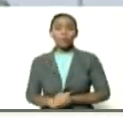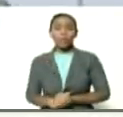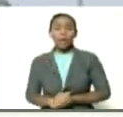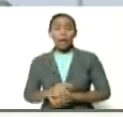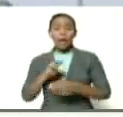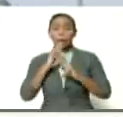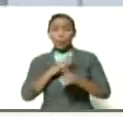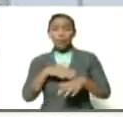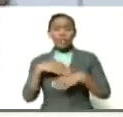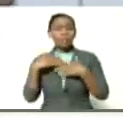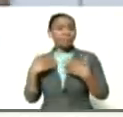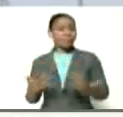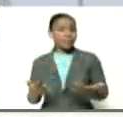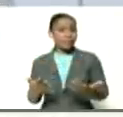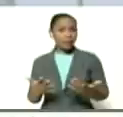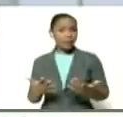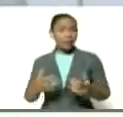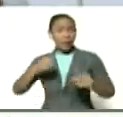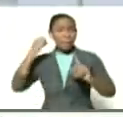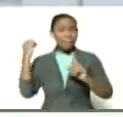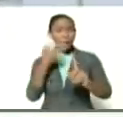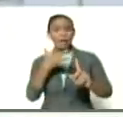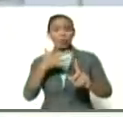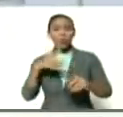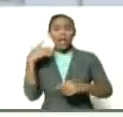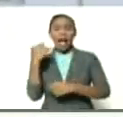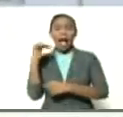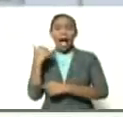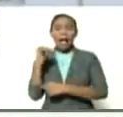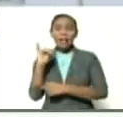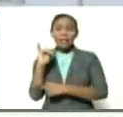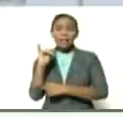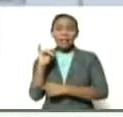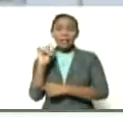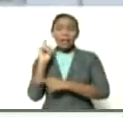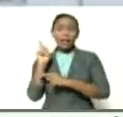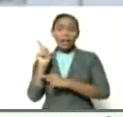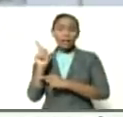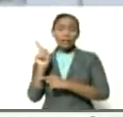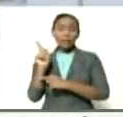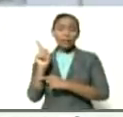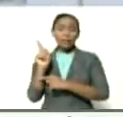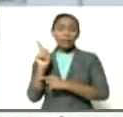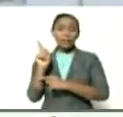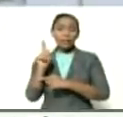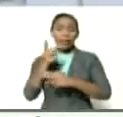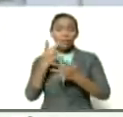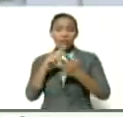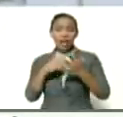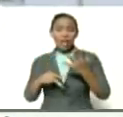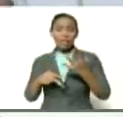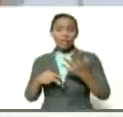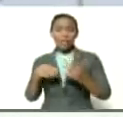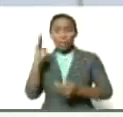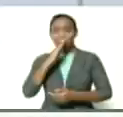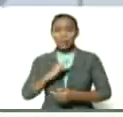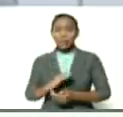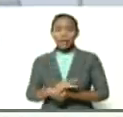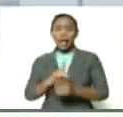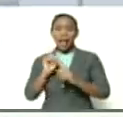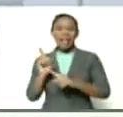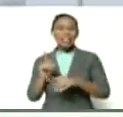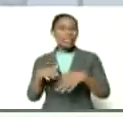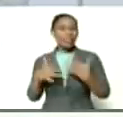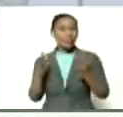de qué? Del impacto que está teniendo justamente esta variante Bolsonaro. ¿Cuál fue una de